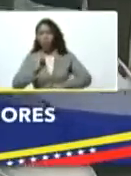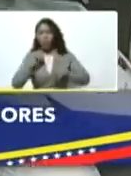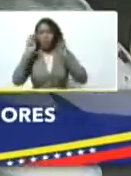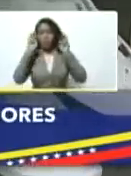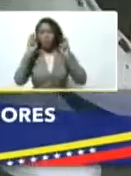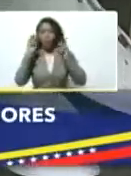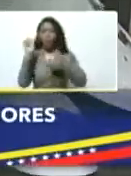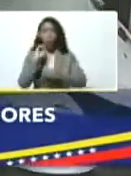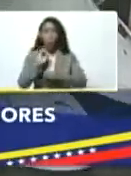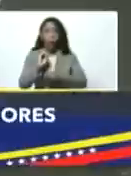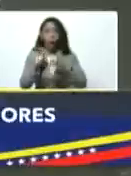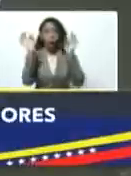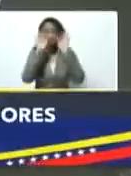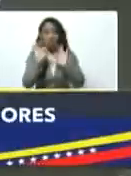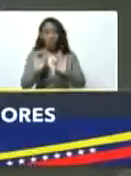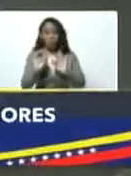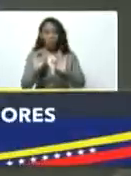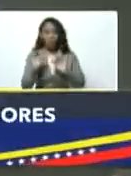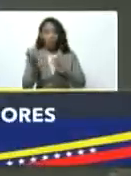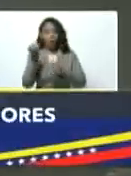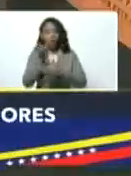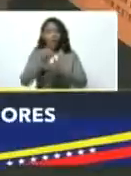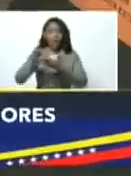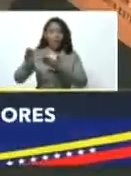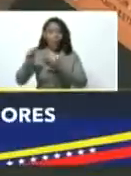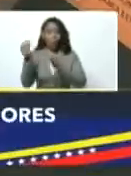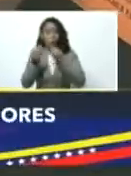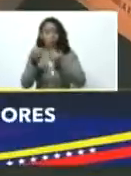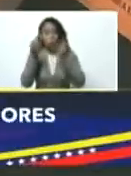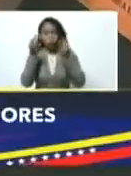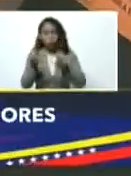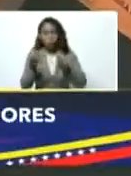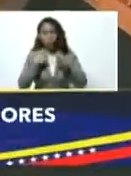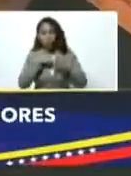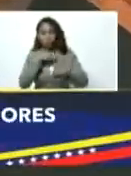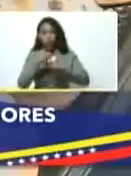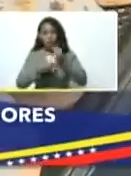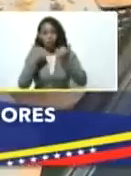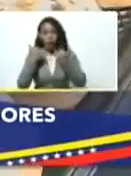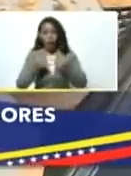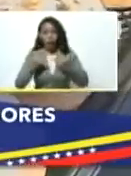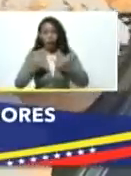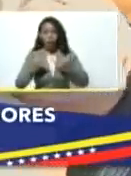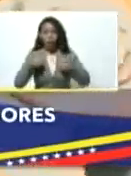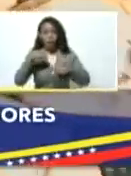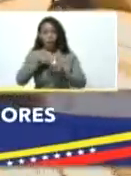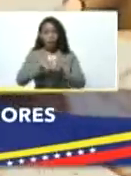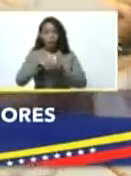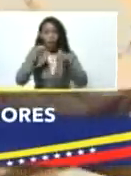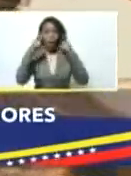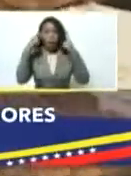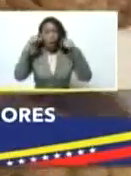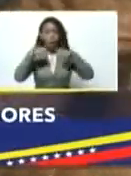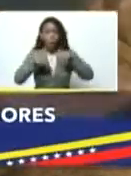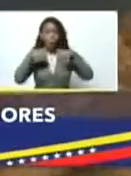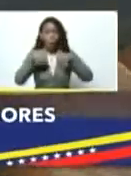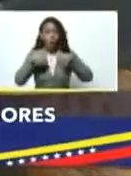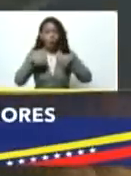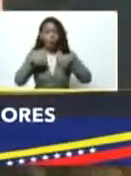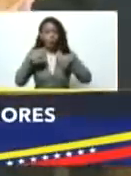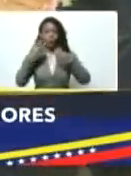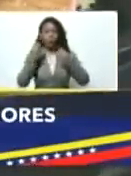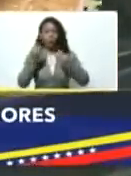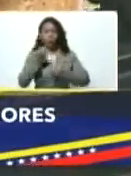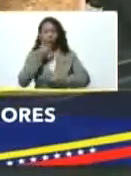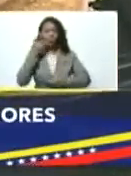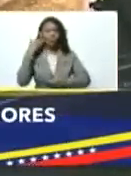subsidio o por la vía de los créditos, como efectivamente lo estamos haciendo acá en el Estado de La Guaira hoy, que con mucho orgullo